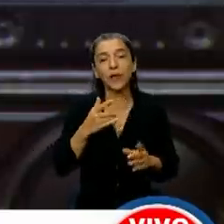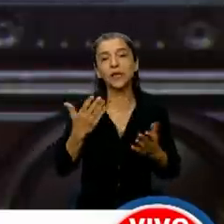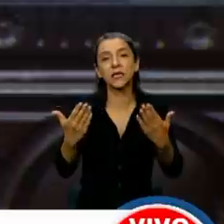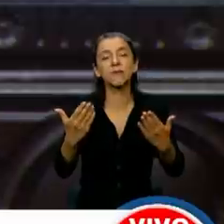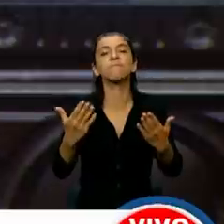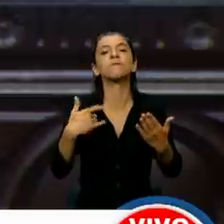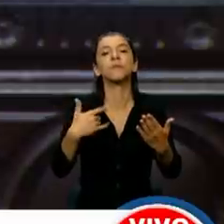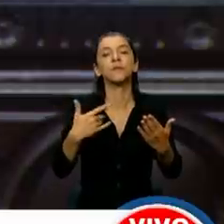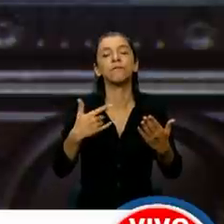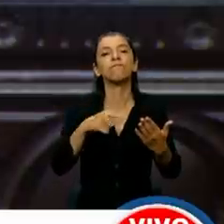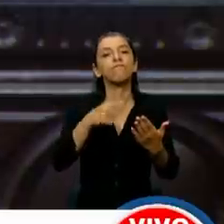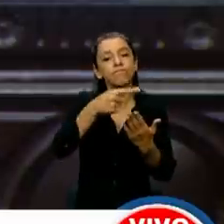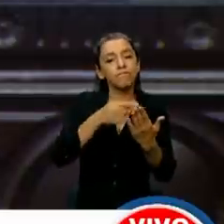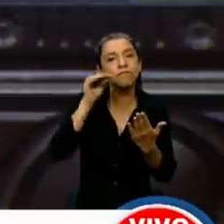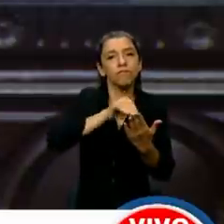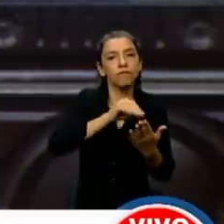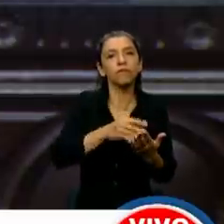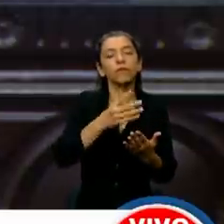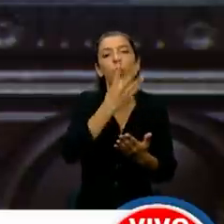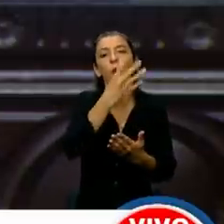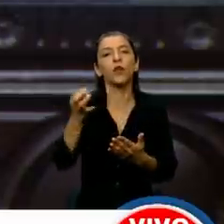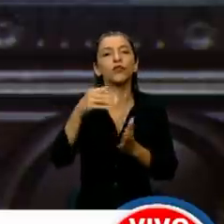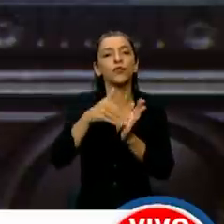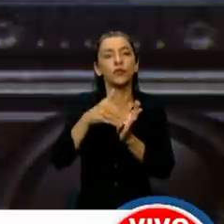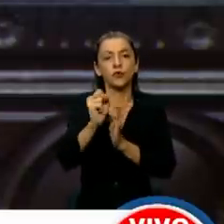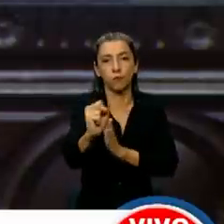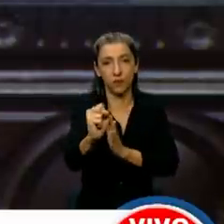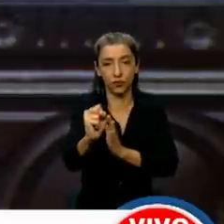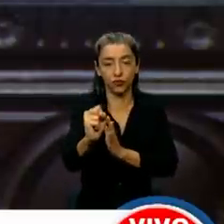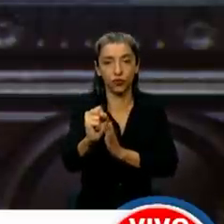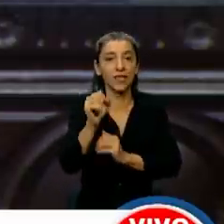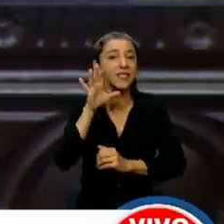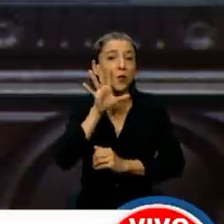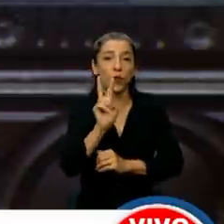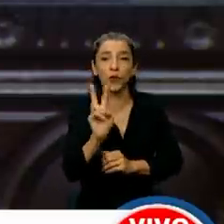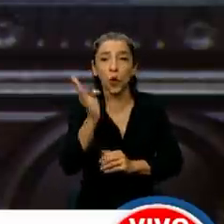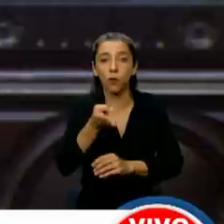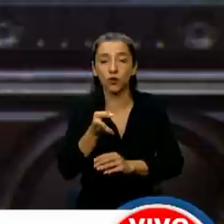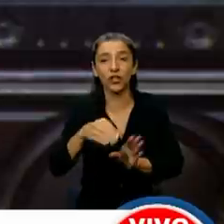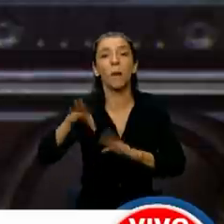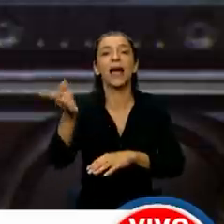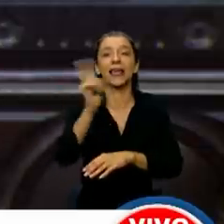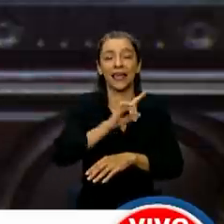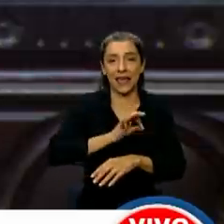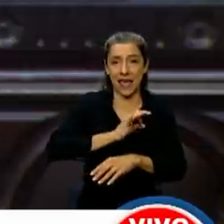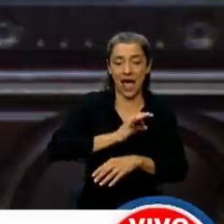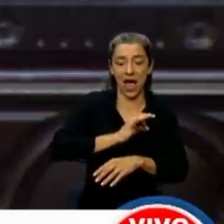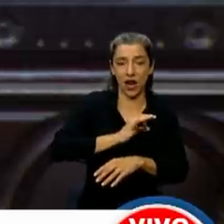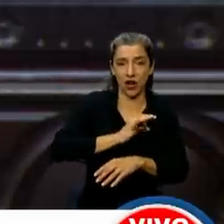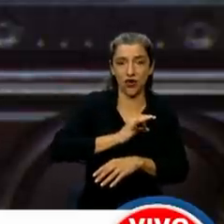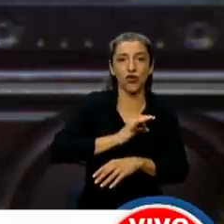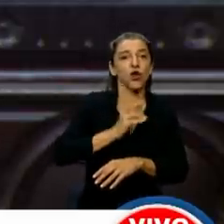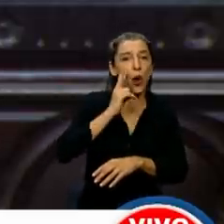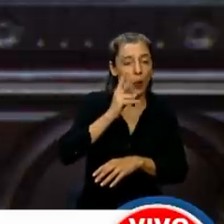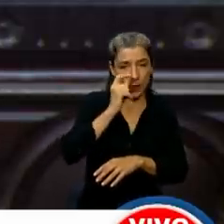se ha asignado alrededor de 400 millones de pesos un 58 un 52% más que en el 2021 y